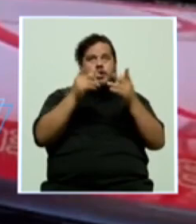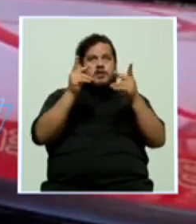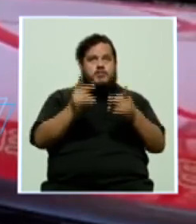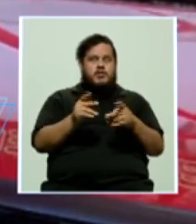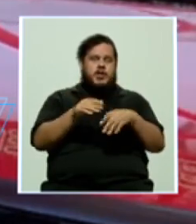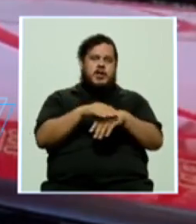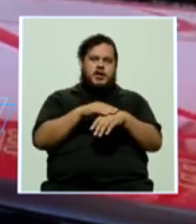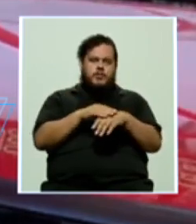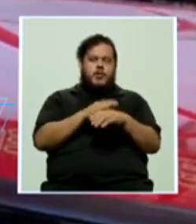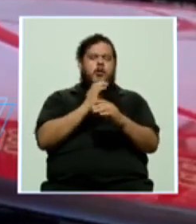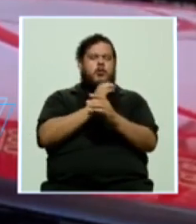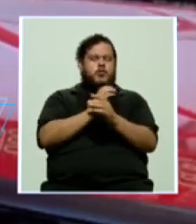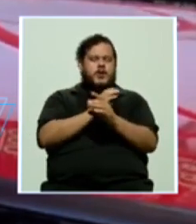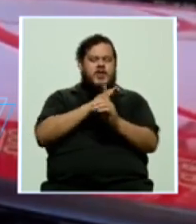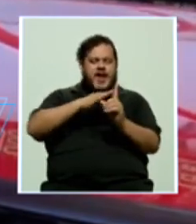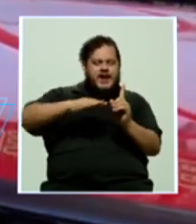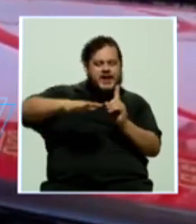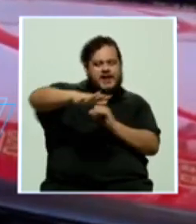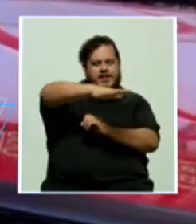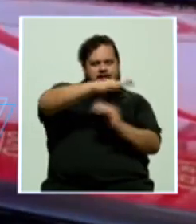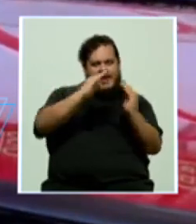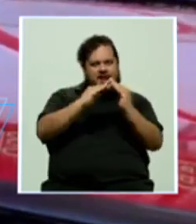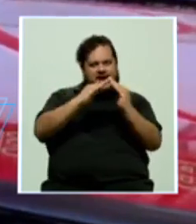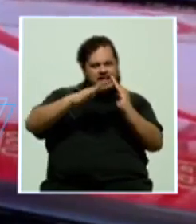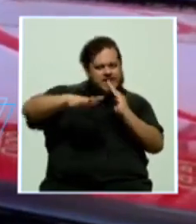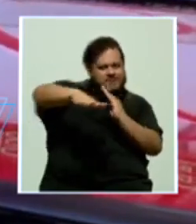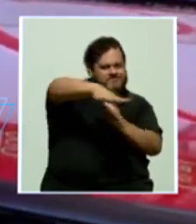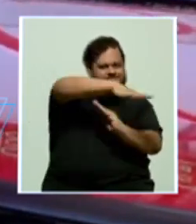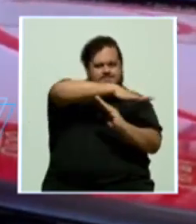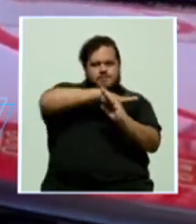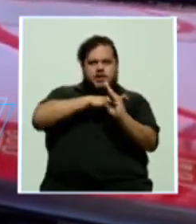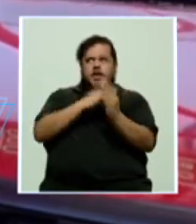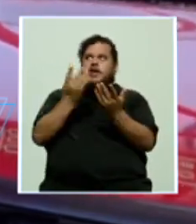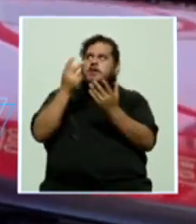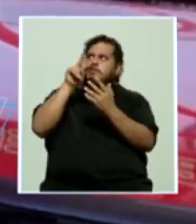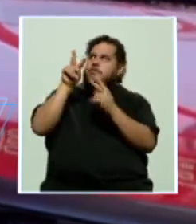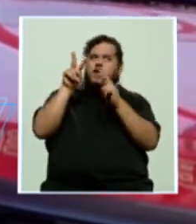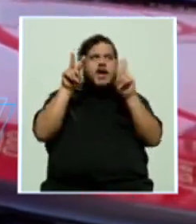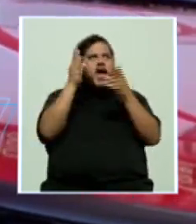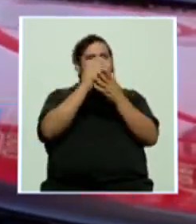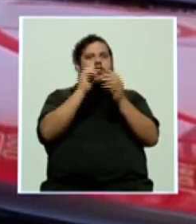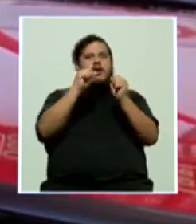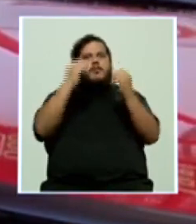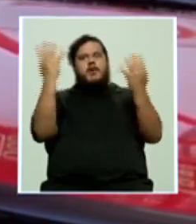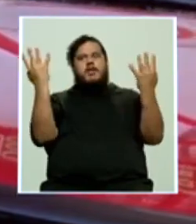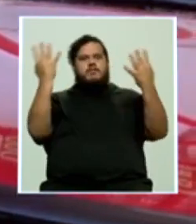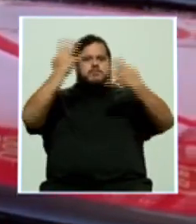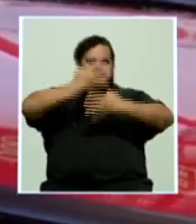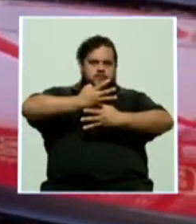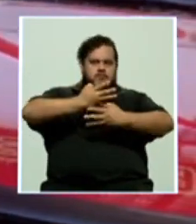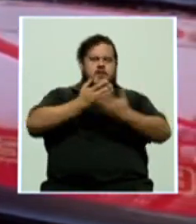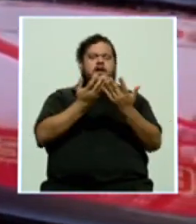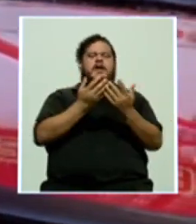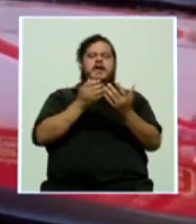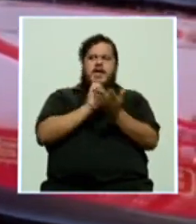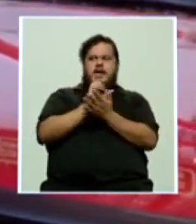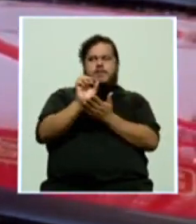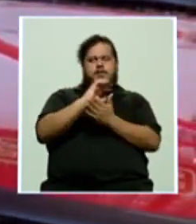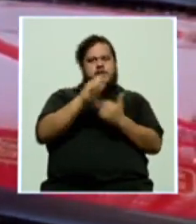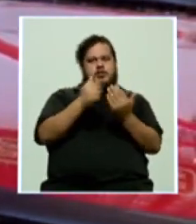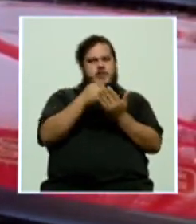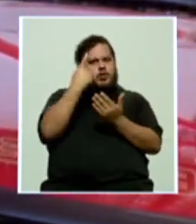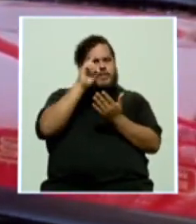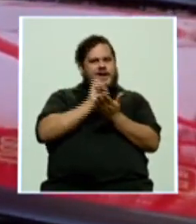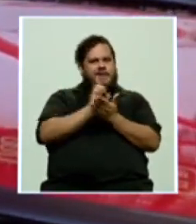en donde viven, de tal forma que si hay un rótulo, un árbol o cualquier objeto que pueda caer, que se tomen todas las acciones de prevención necesarias para evitar